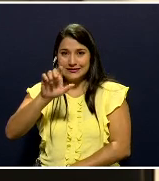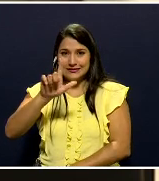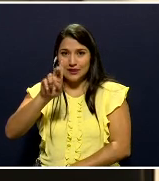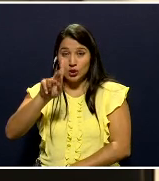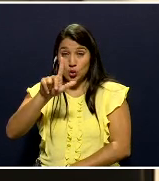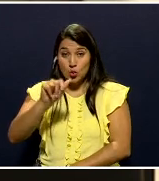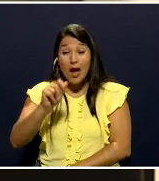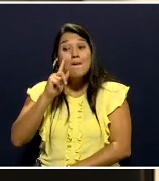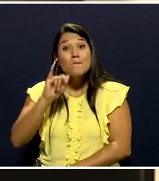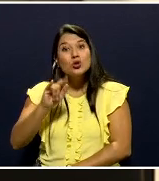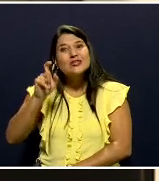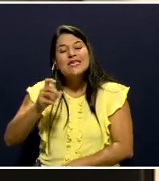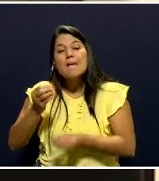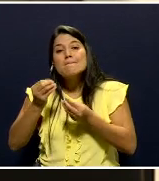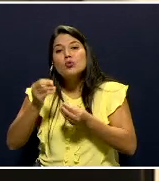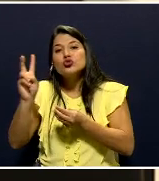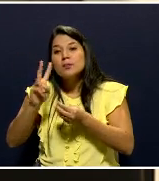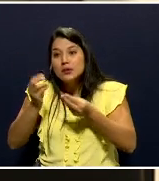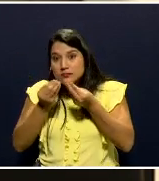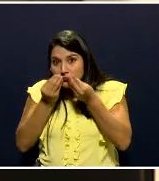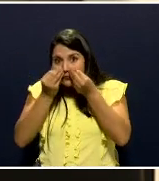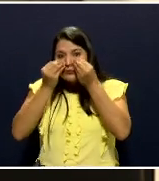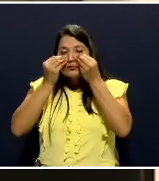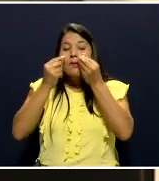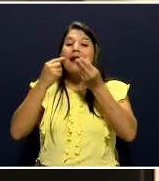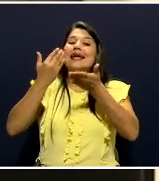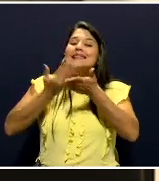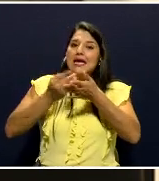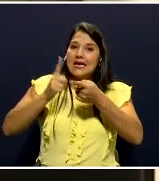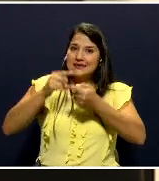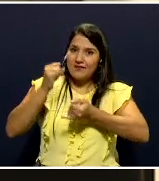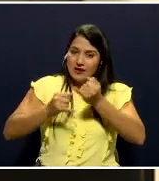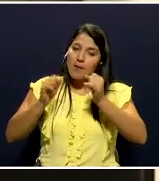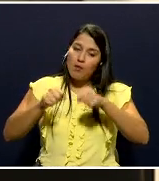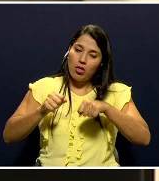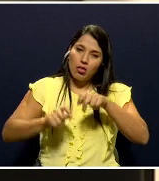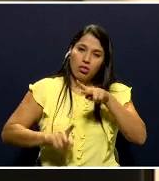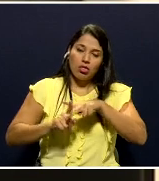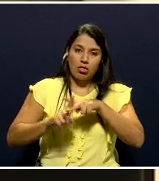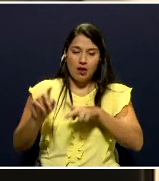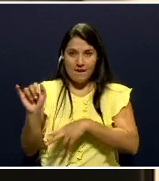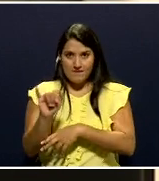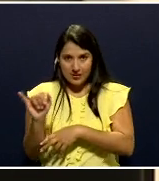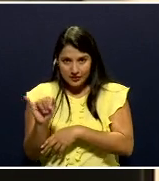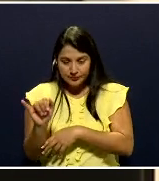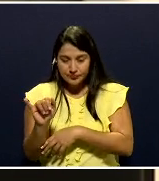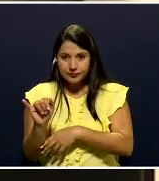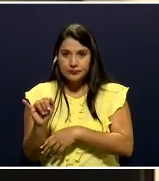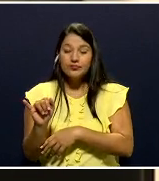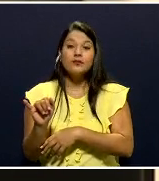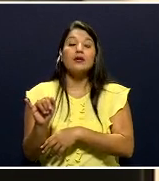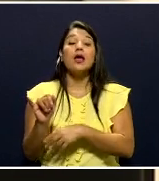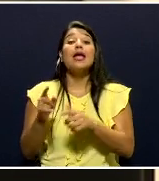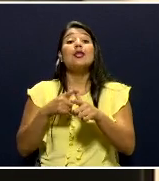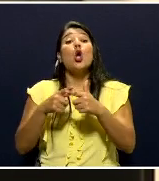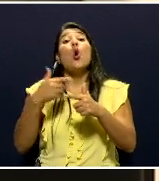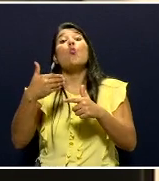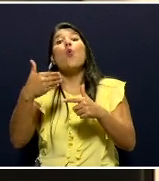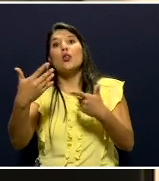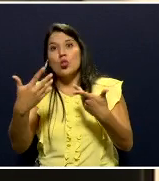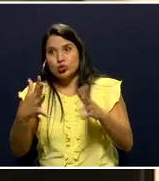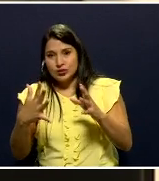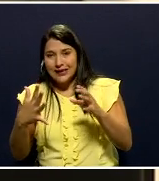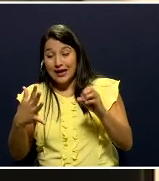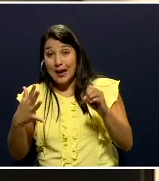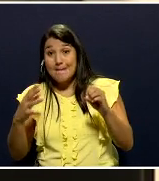alta. En segundo lugar, las partículas virales tienen que entrar dentro de las células que tengan los respectivos receptores. Ahí se van a empezar a